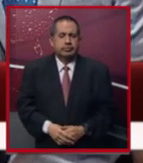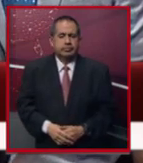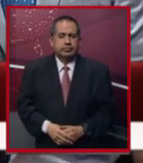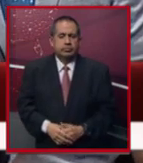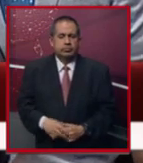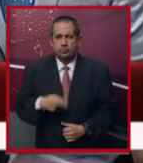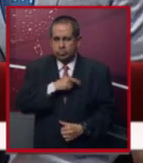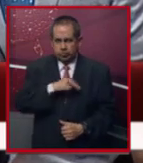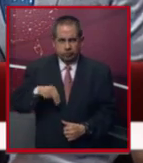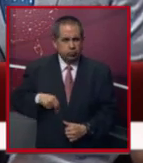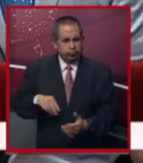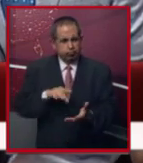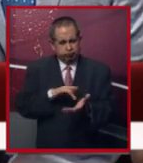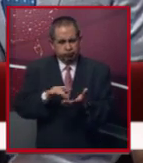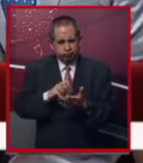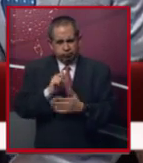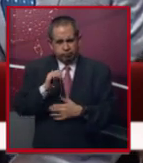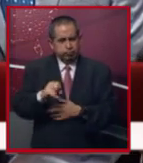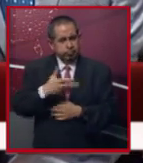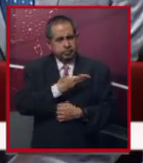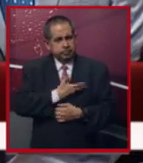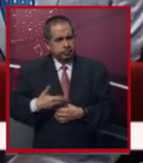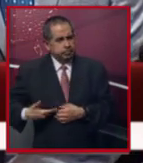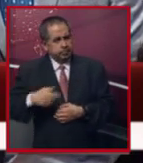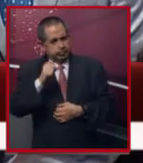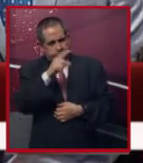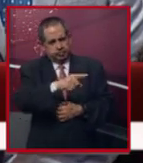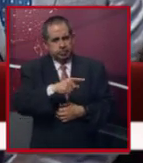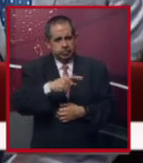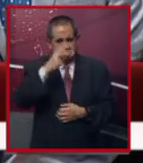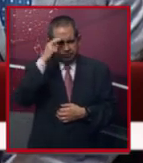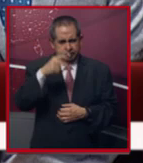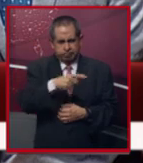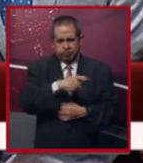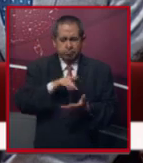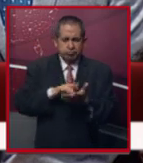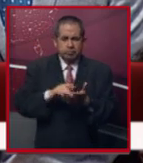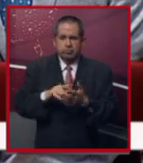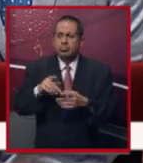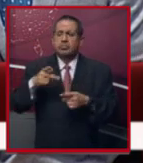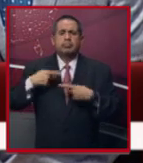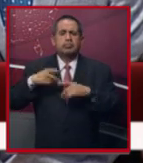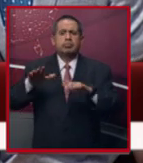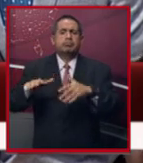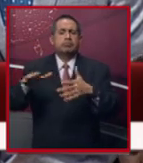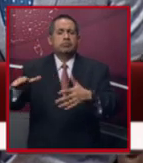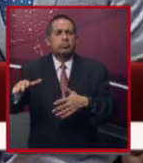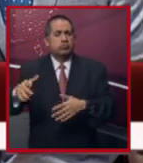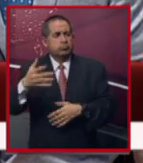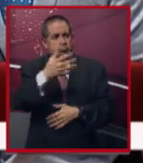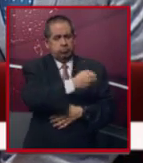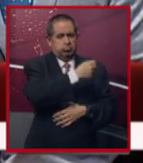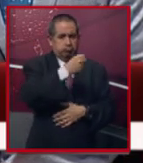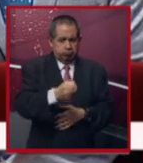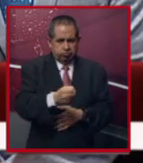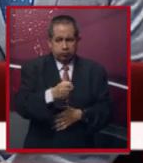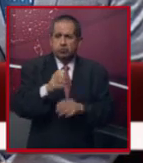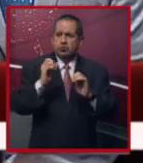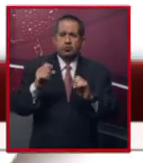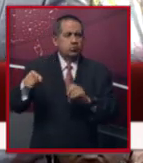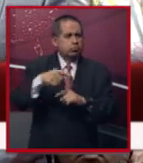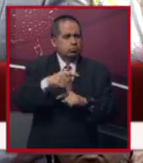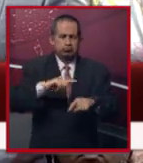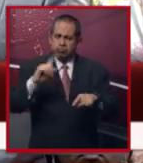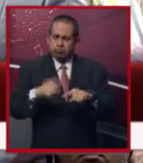Nosotros apoyamos la premisa que ha sostenido el presidente de la República. El pueblo pone y el pueblo quita y no tenemos